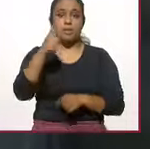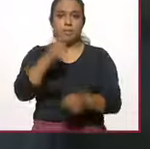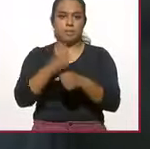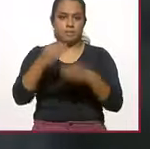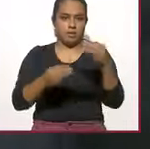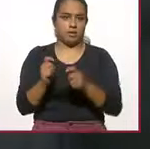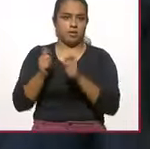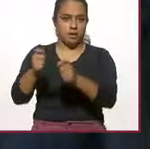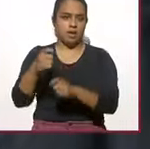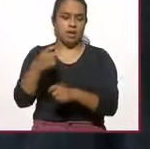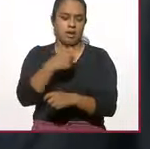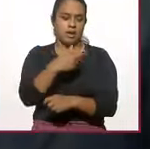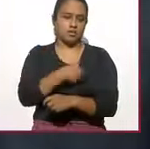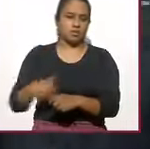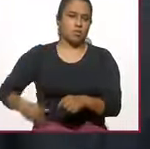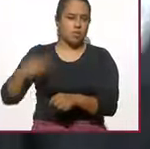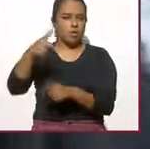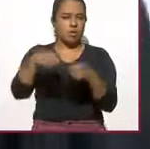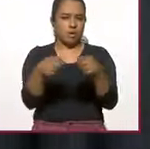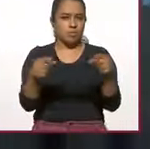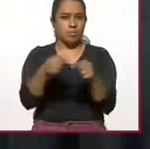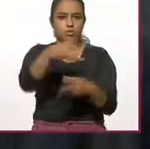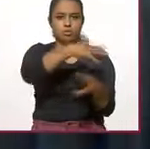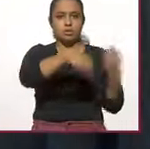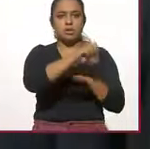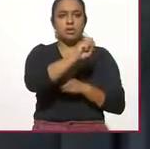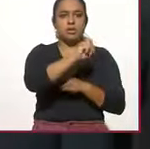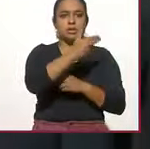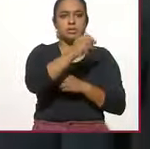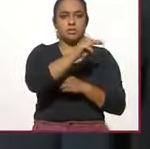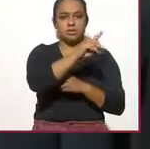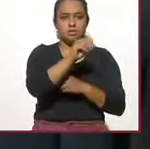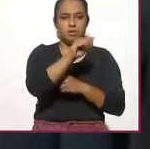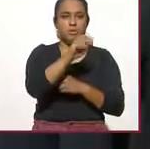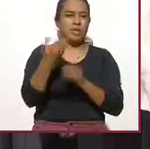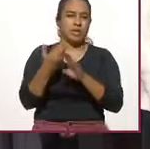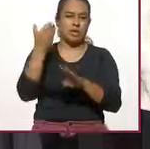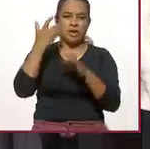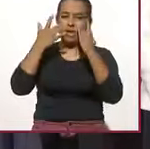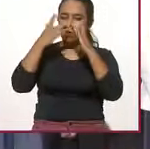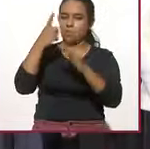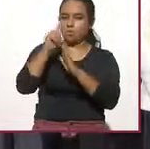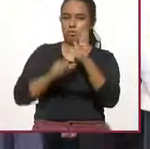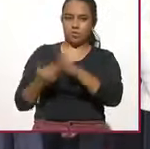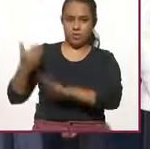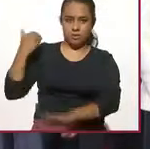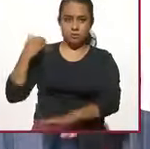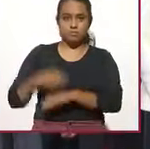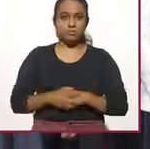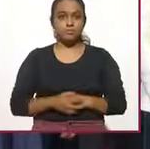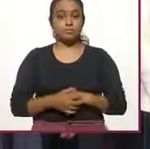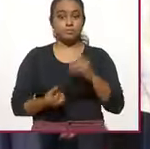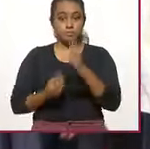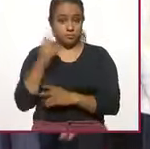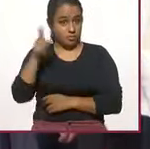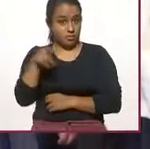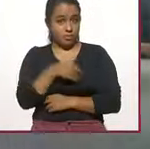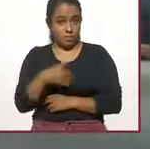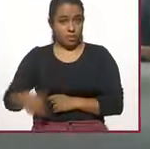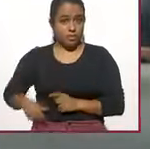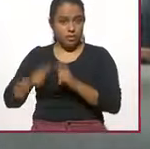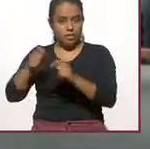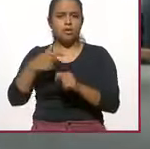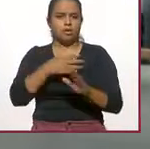ministro de Japón por el Parlamento, en sustitución de Shinzo Abe, quien anunció su dimisión el mes pasado. El nuevo primer